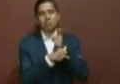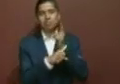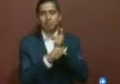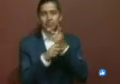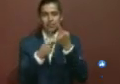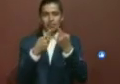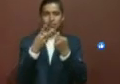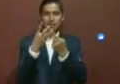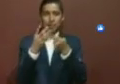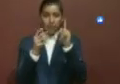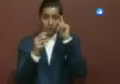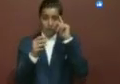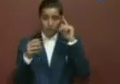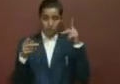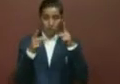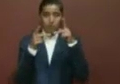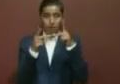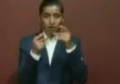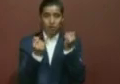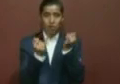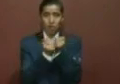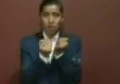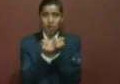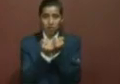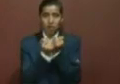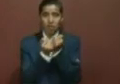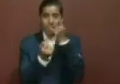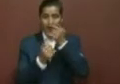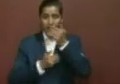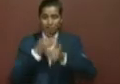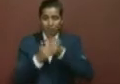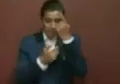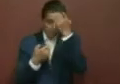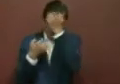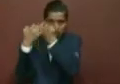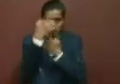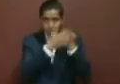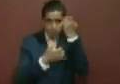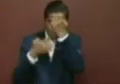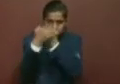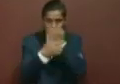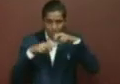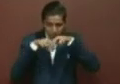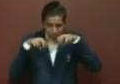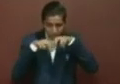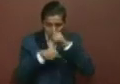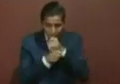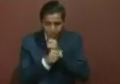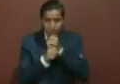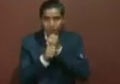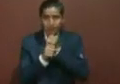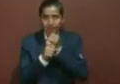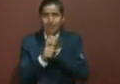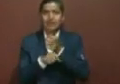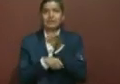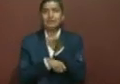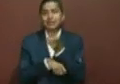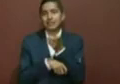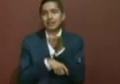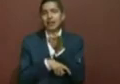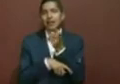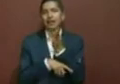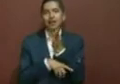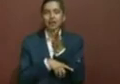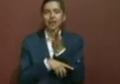no corresponden con lo que debería ser un proceso de revisión del estado que guarda la administración